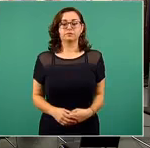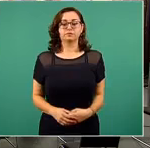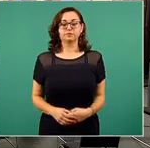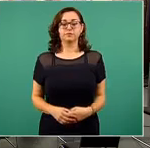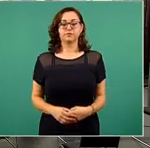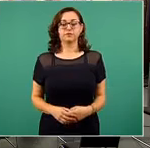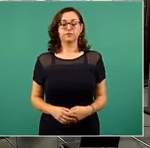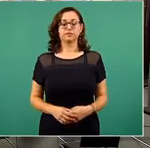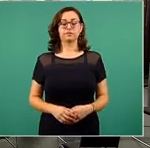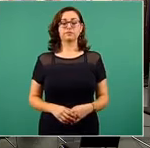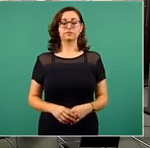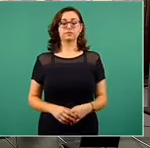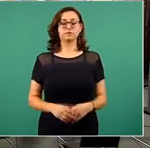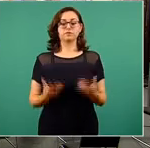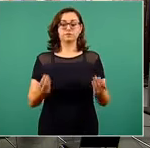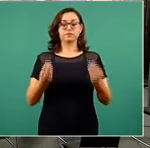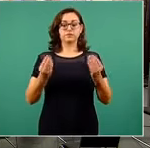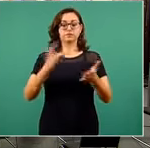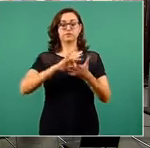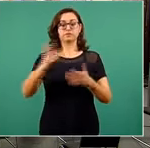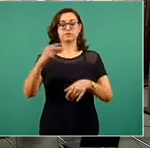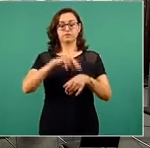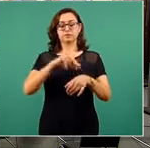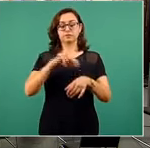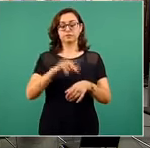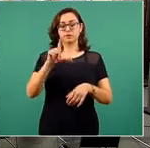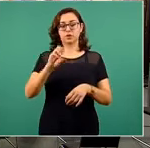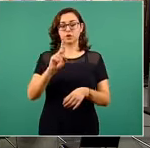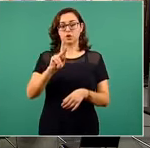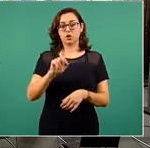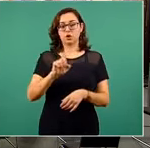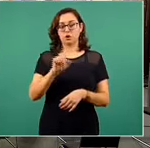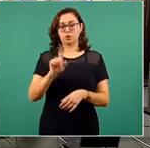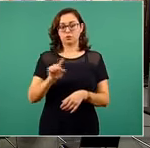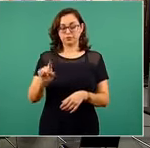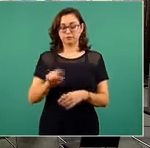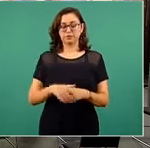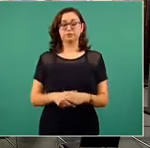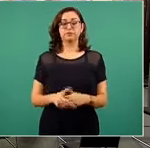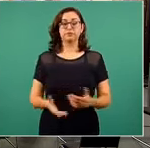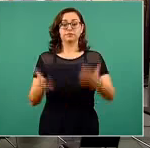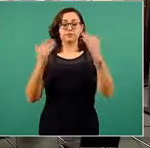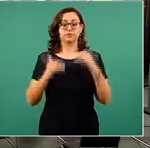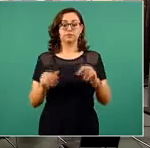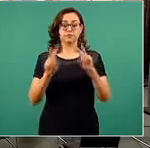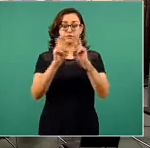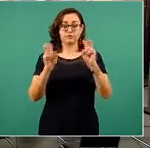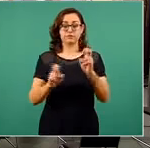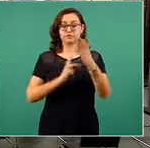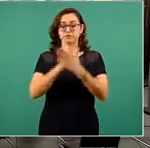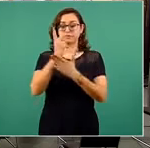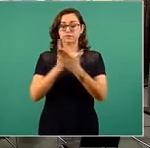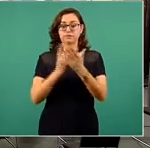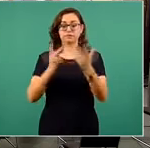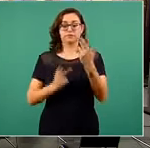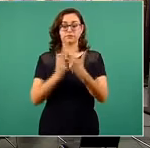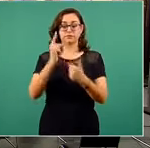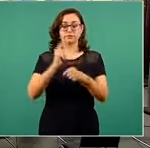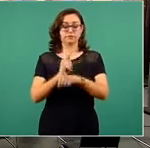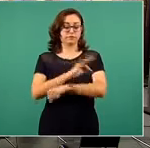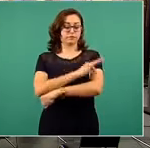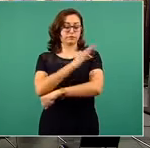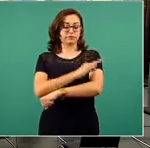Muchas gracias, doctor López Ridaura. Vamos a hablar ahora de vacunas, el Programa Nacional de Vacunación contra el virus